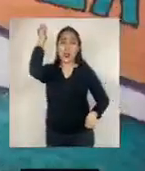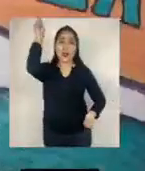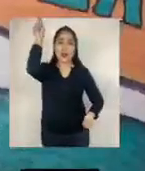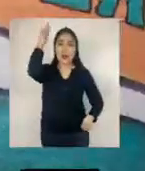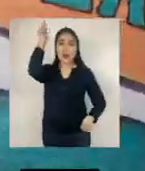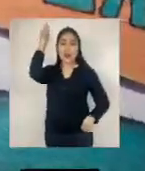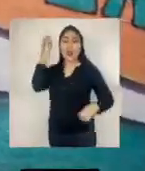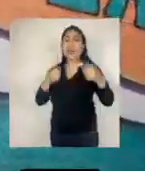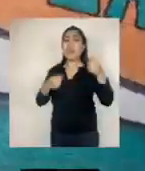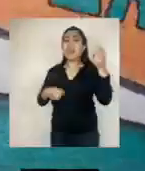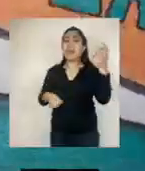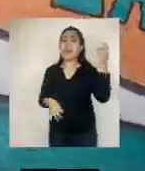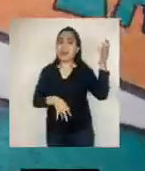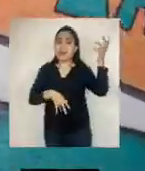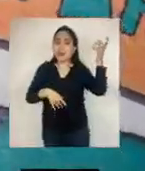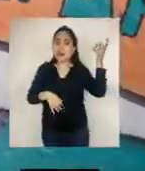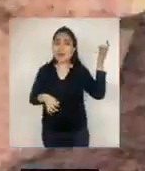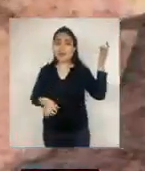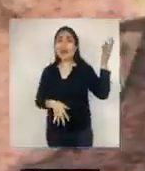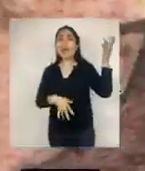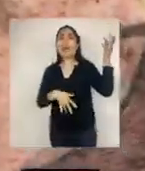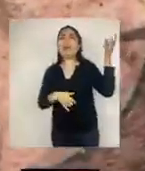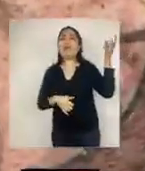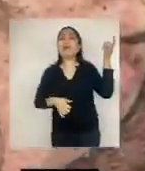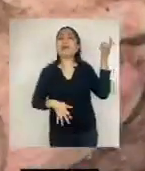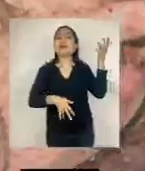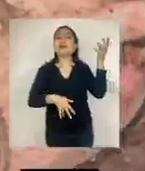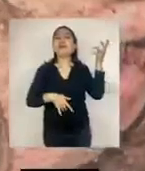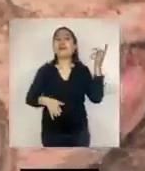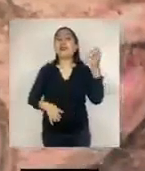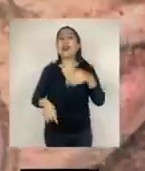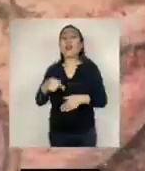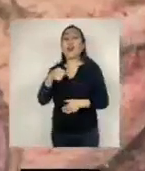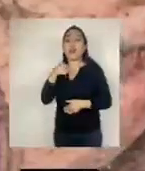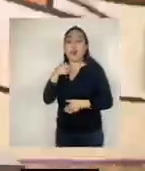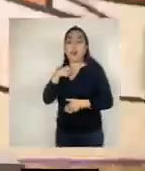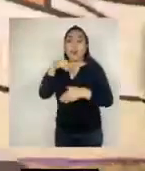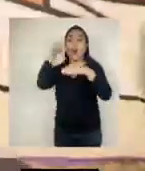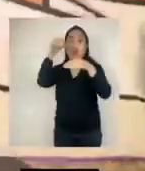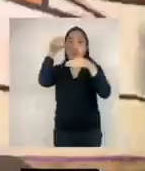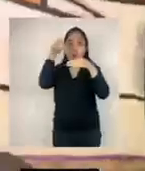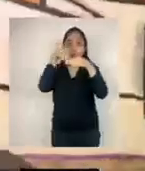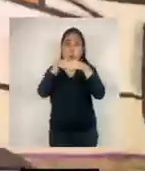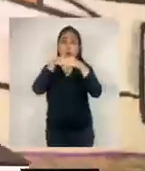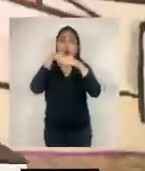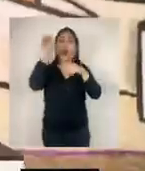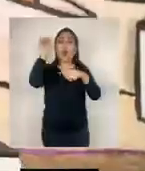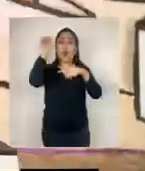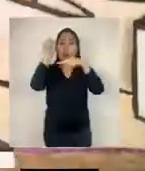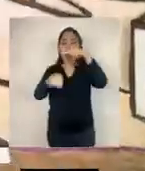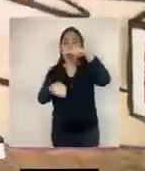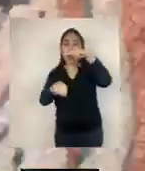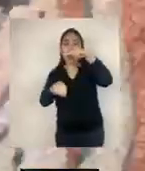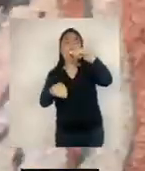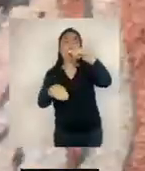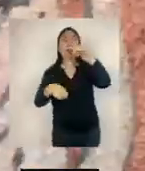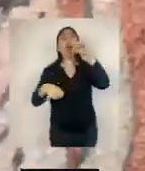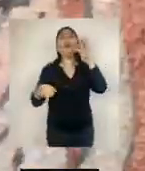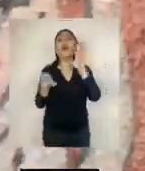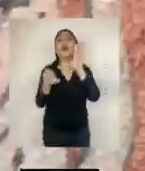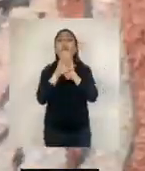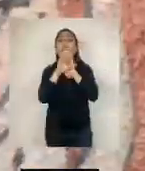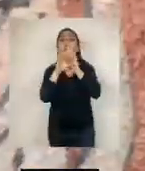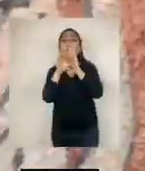loco. Entonces, claro. O sea, ¿cuántos años estuvimos diciendo, no? Es la constitución, hay que cambiar la constitución. Entonces aparece esta posibilidad y nosotros que